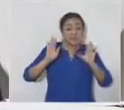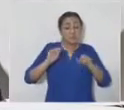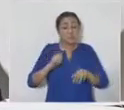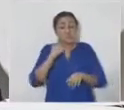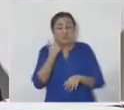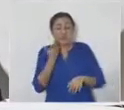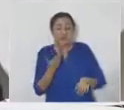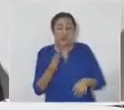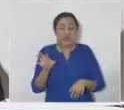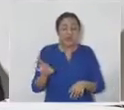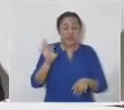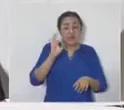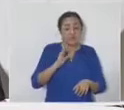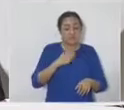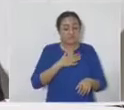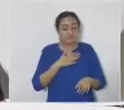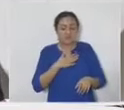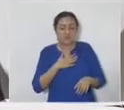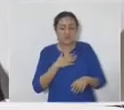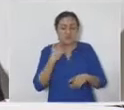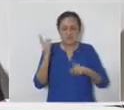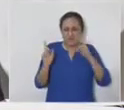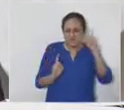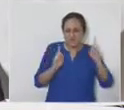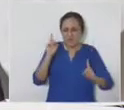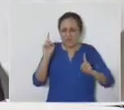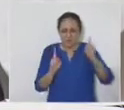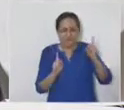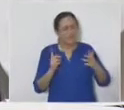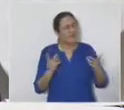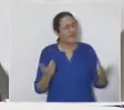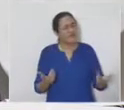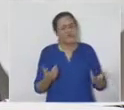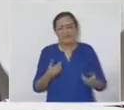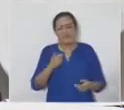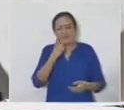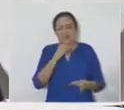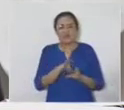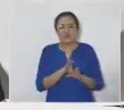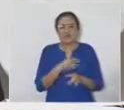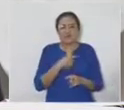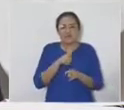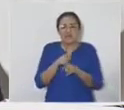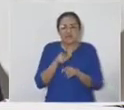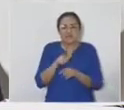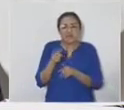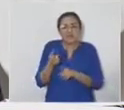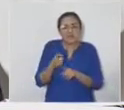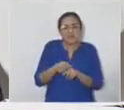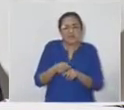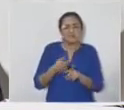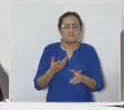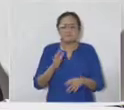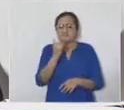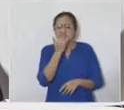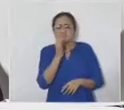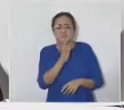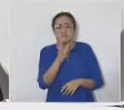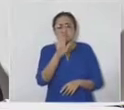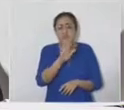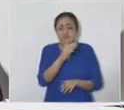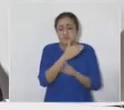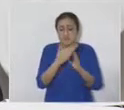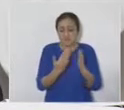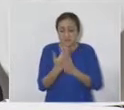que lo único que busca es sembrar dudas y, dicen en mi pueblo, meter cizaña. Todos los días su servidor empieza a 5:30